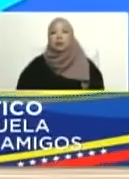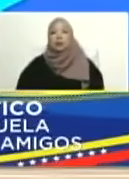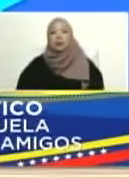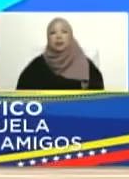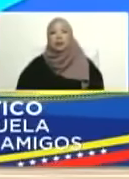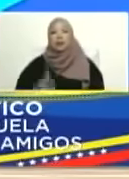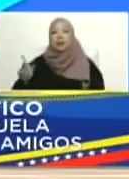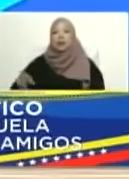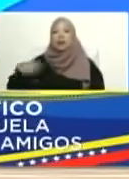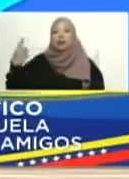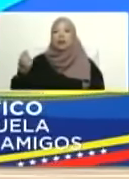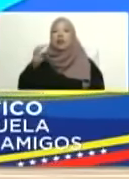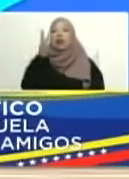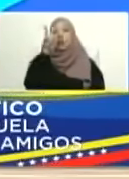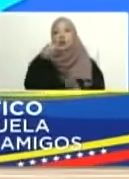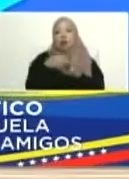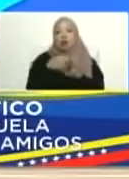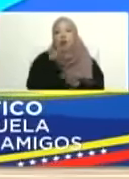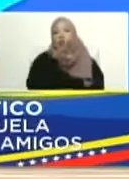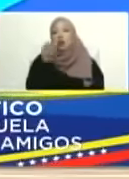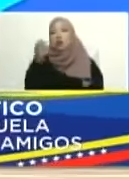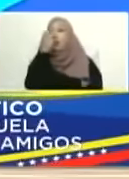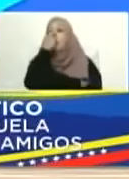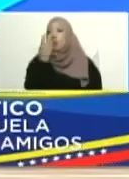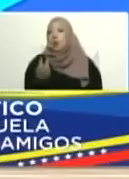Allí asistieron 2.400 invitados.